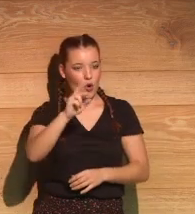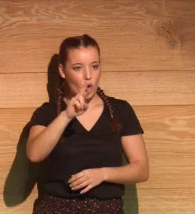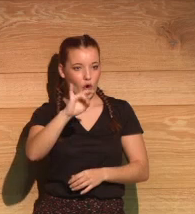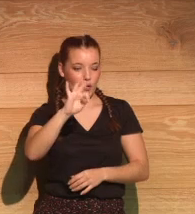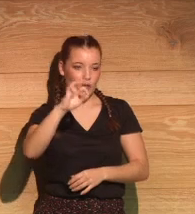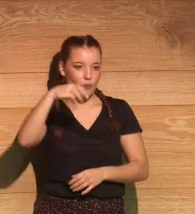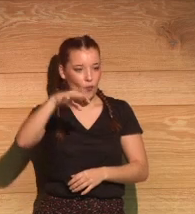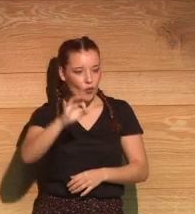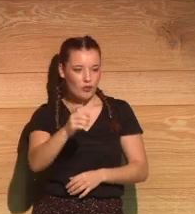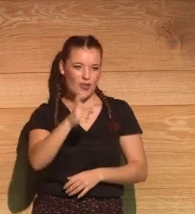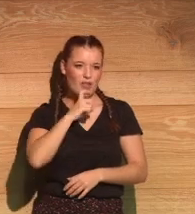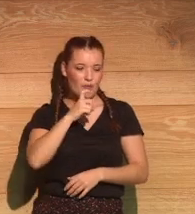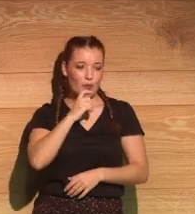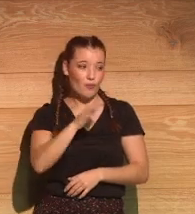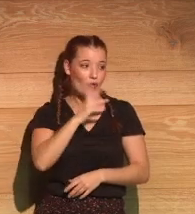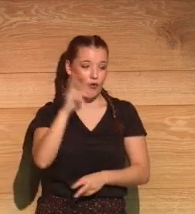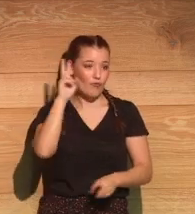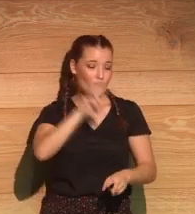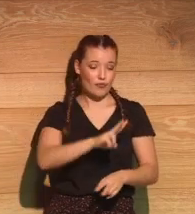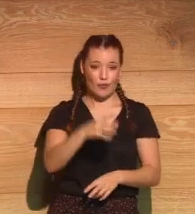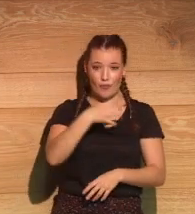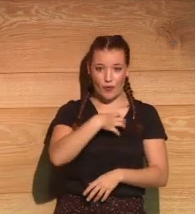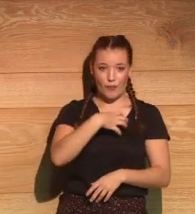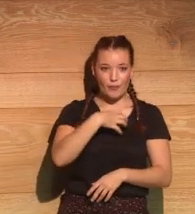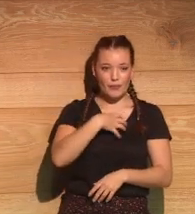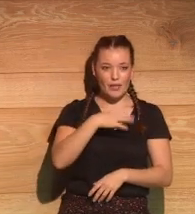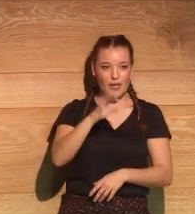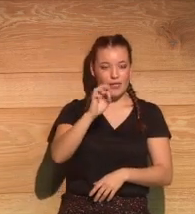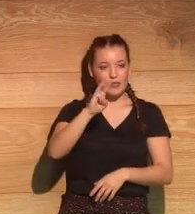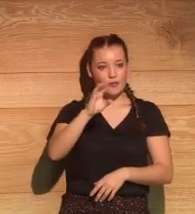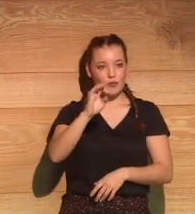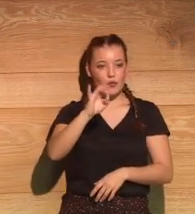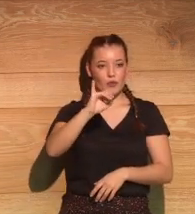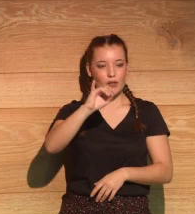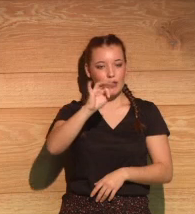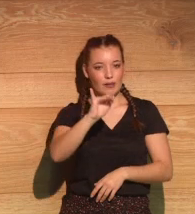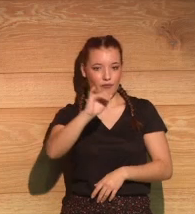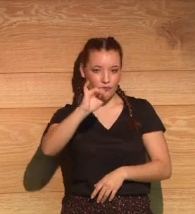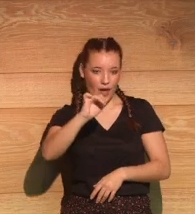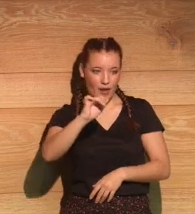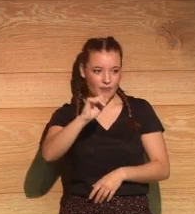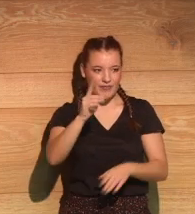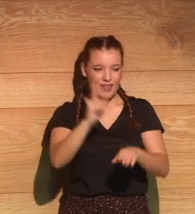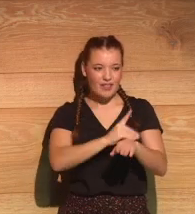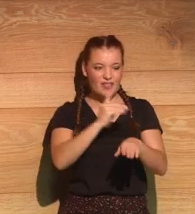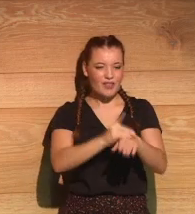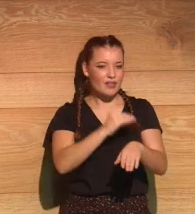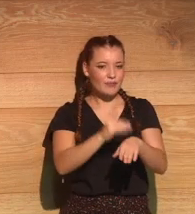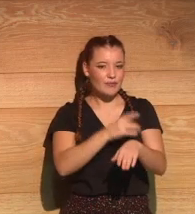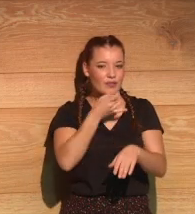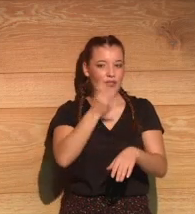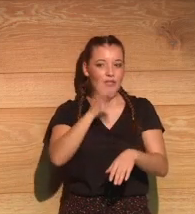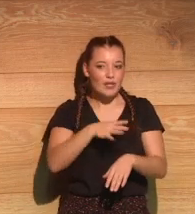ven, porque no sabemos a quién vende Spotify los datos el día que estás oyendo música triste. Todo eso es terrible,